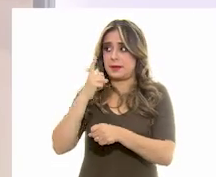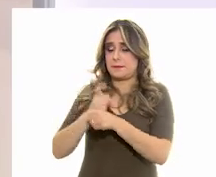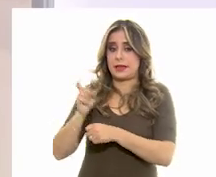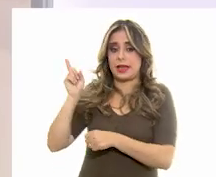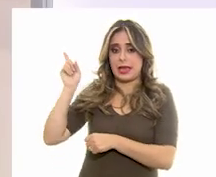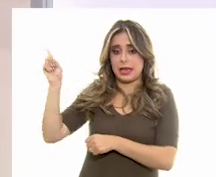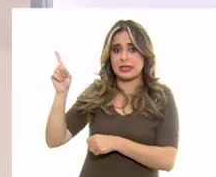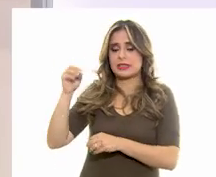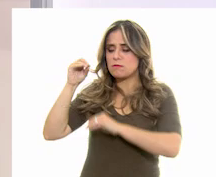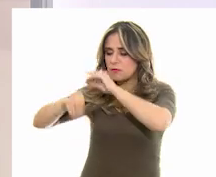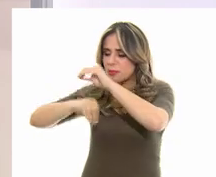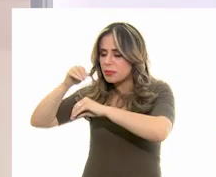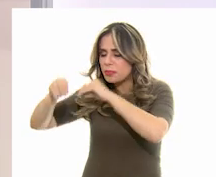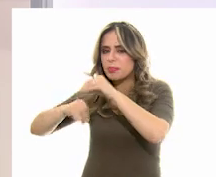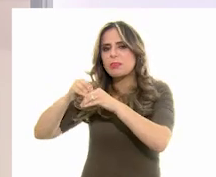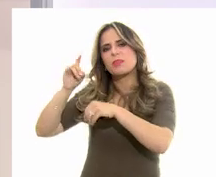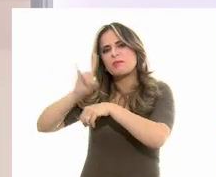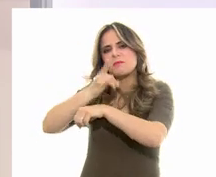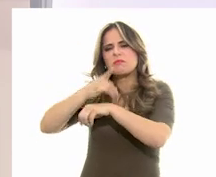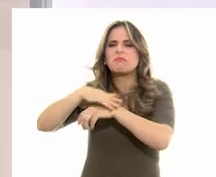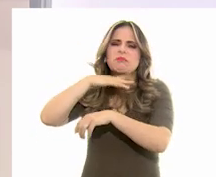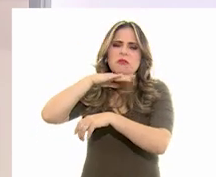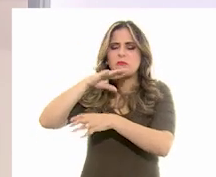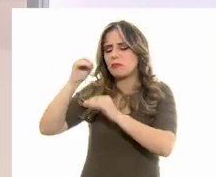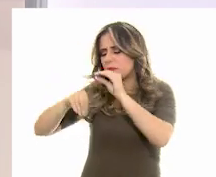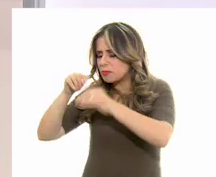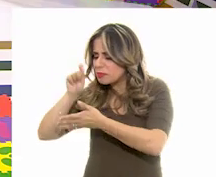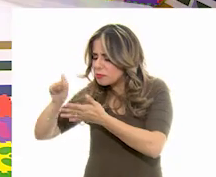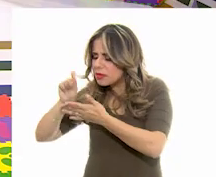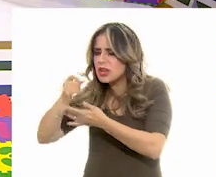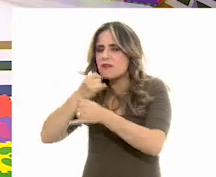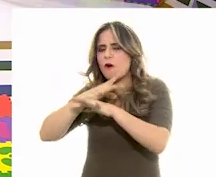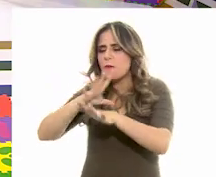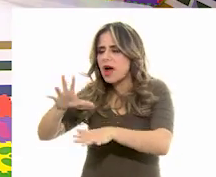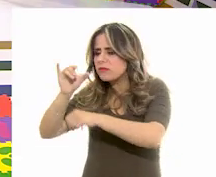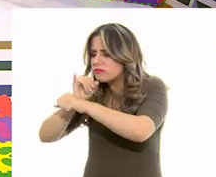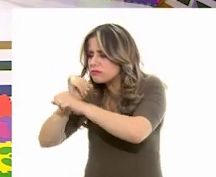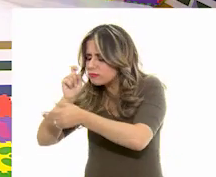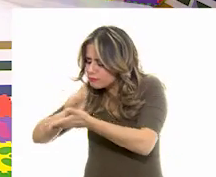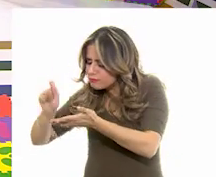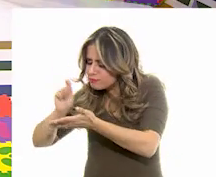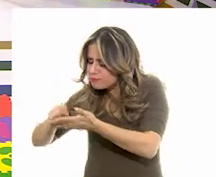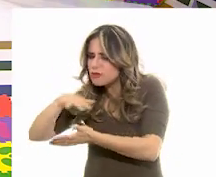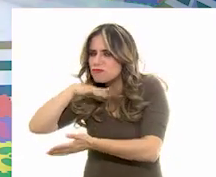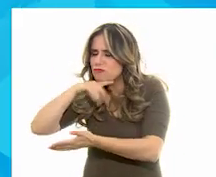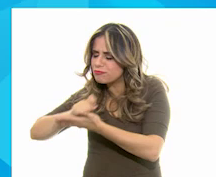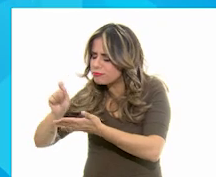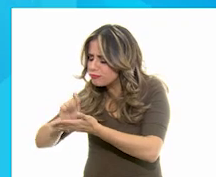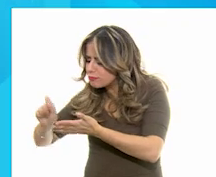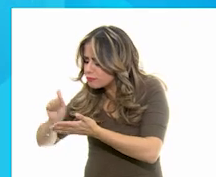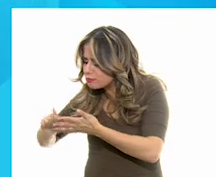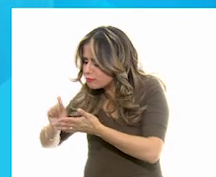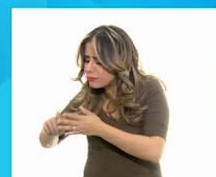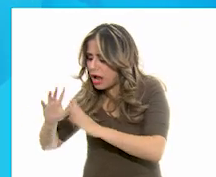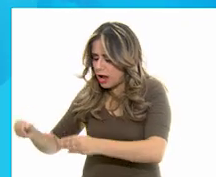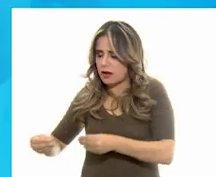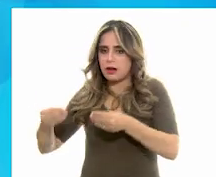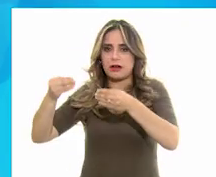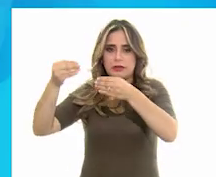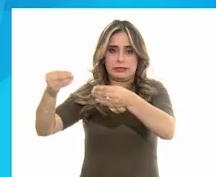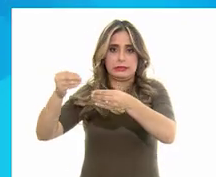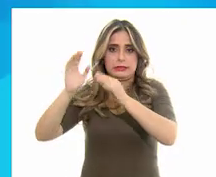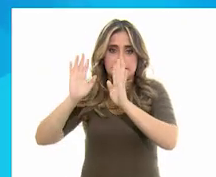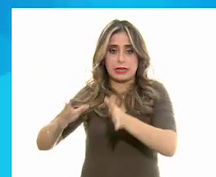que él tiene. Aquí está Alan. Ajá. Y entonces Alan nos